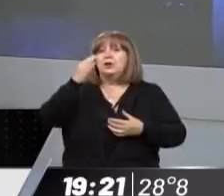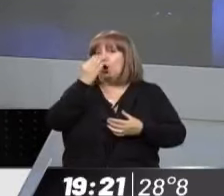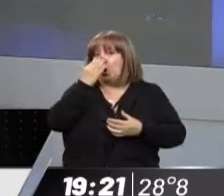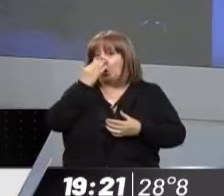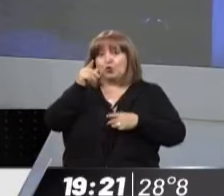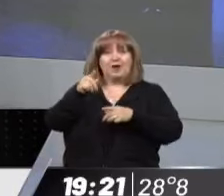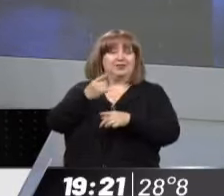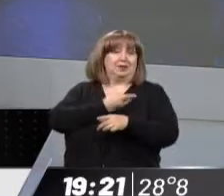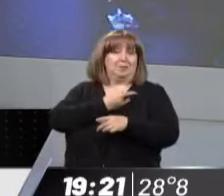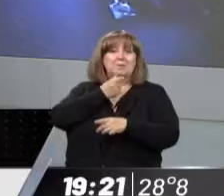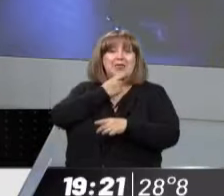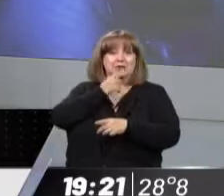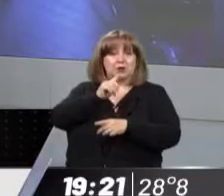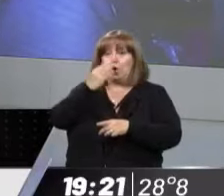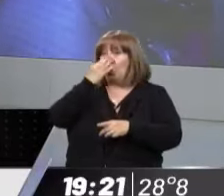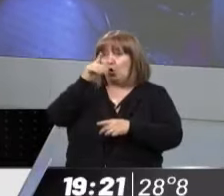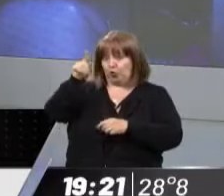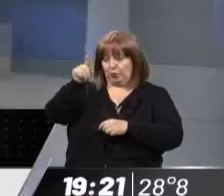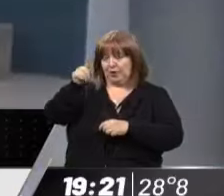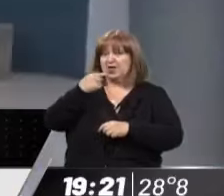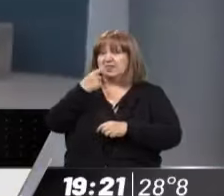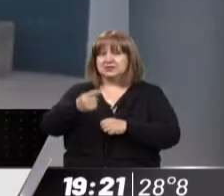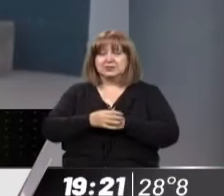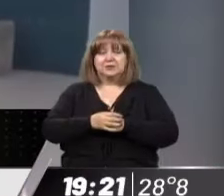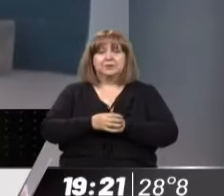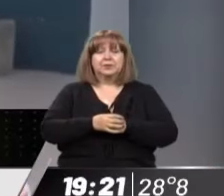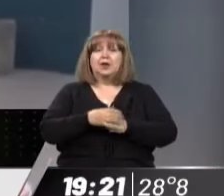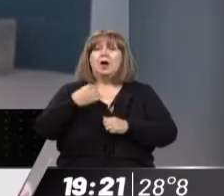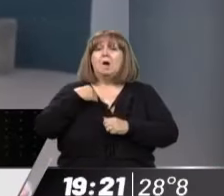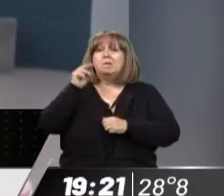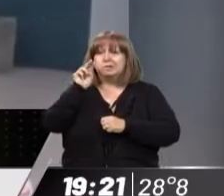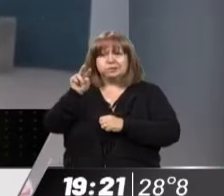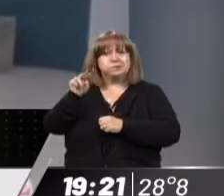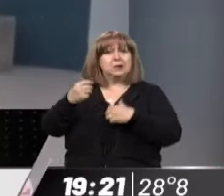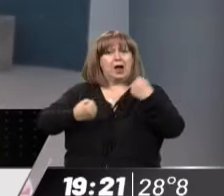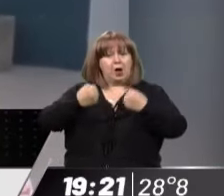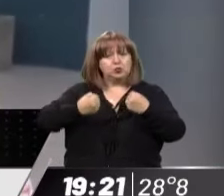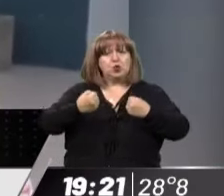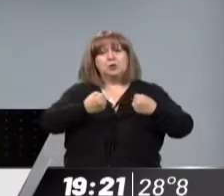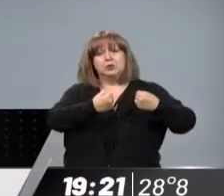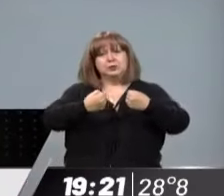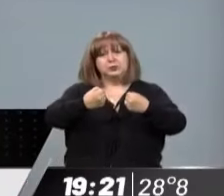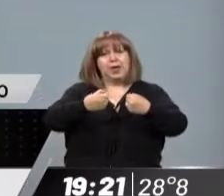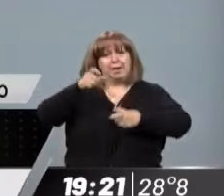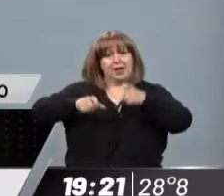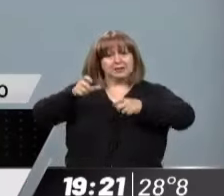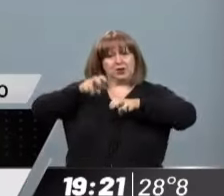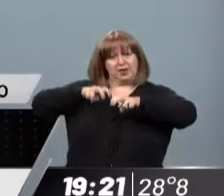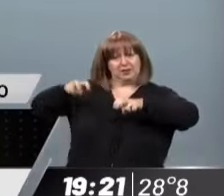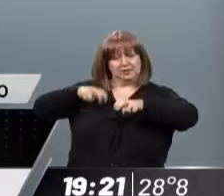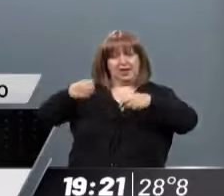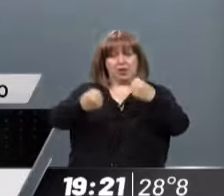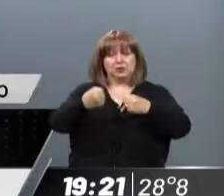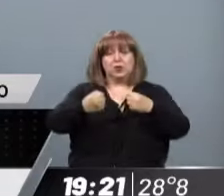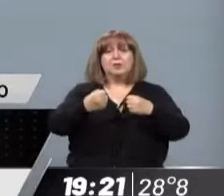de Córdoba acerca de lo ocurrido. Se pudo observar este vehículo donde venían varias personas en el interior,